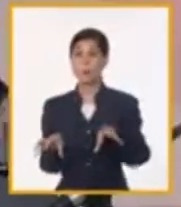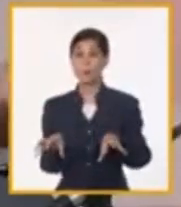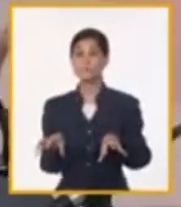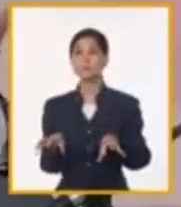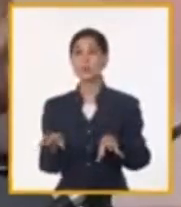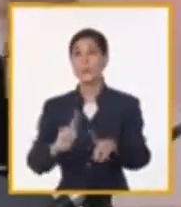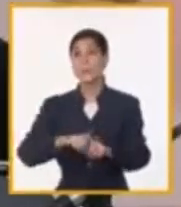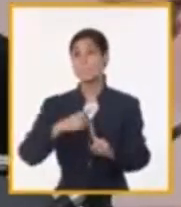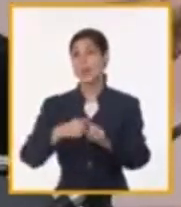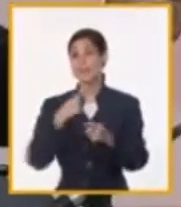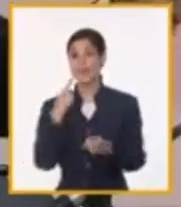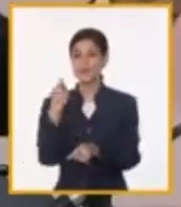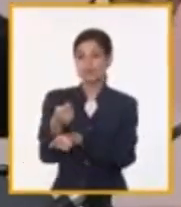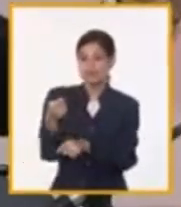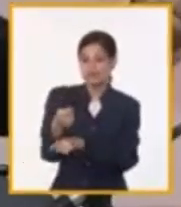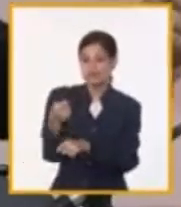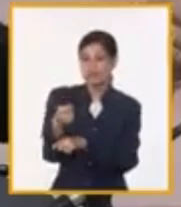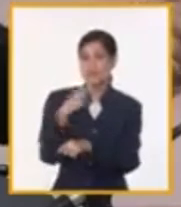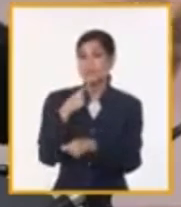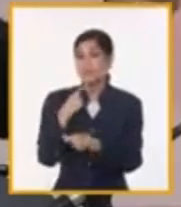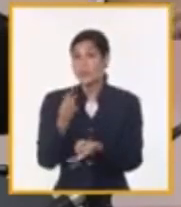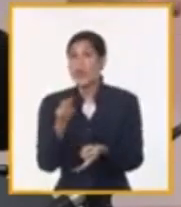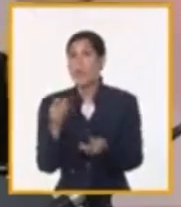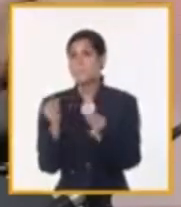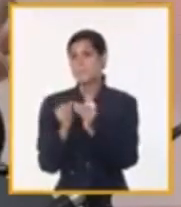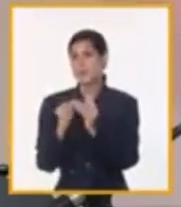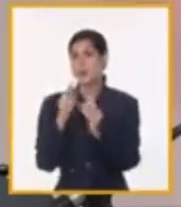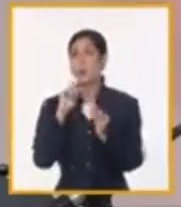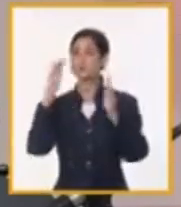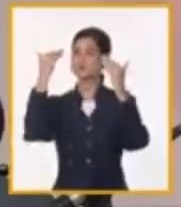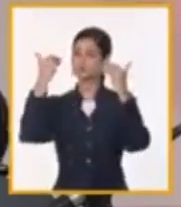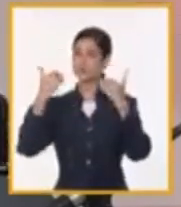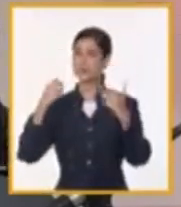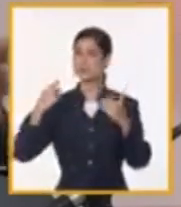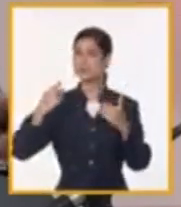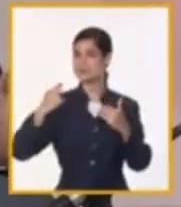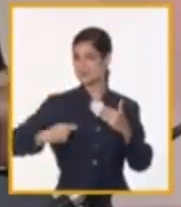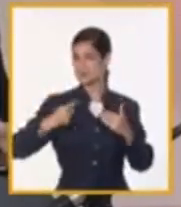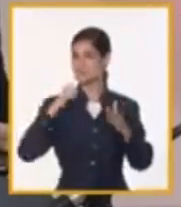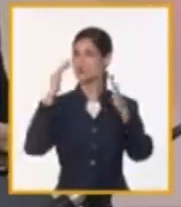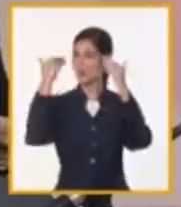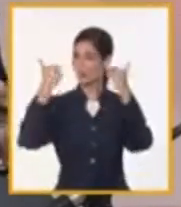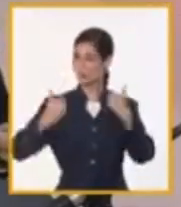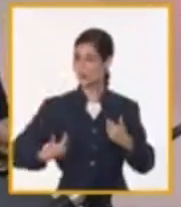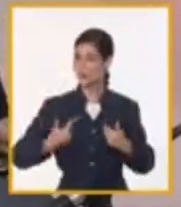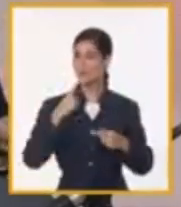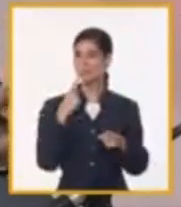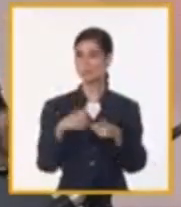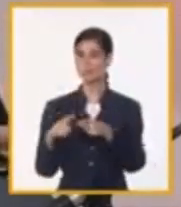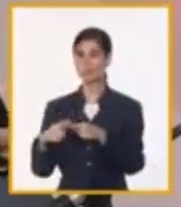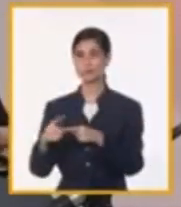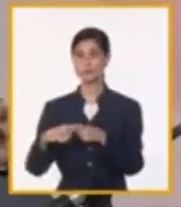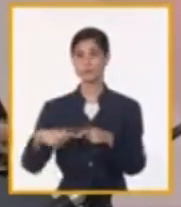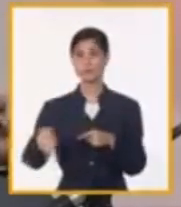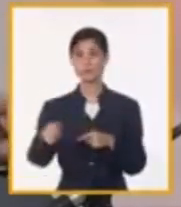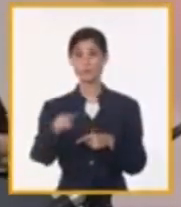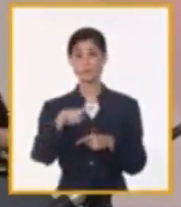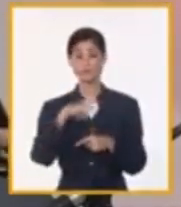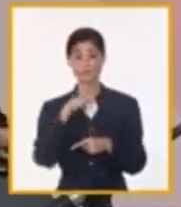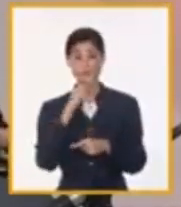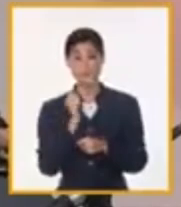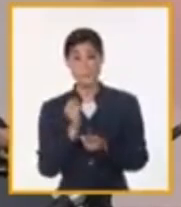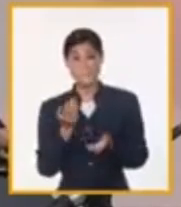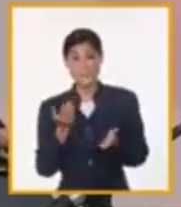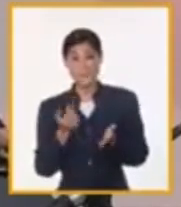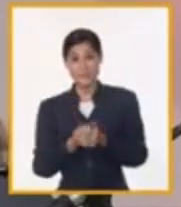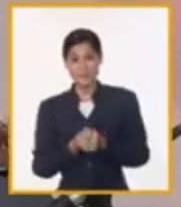Humanos no solamente en Ecuador sino en creo que en Guatemala también en varios países cuán grave es esto cuán grave